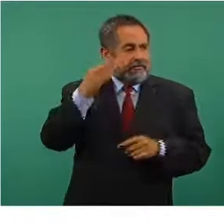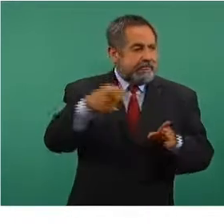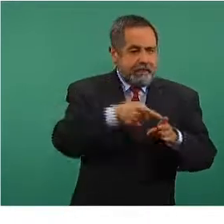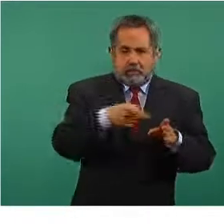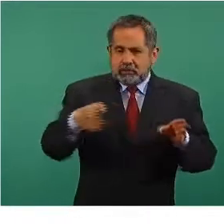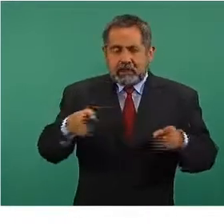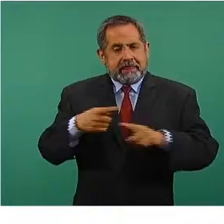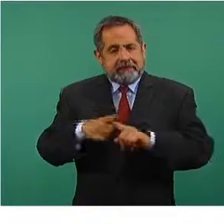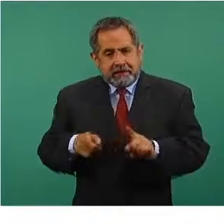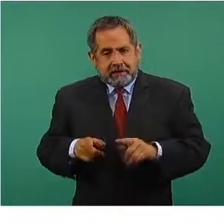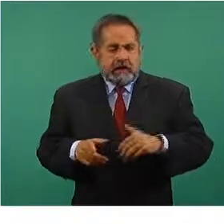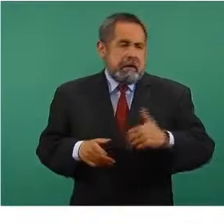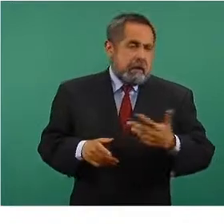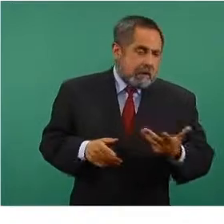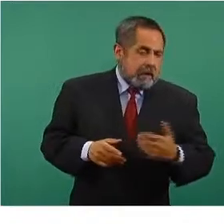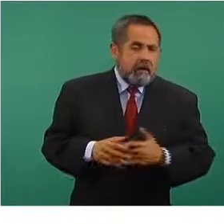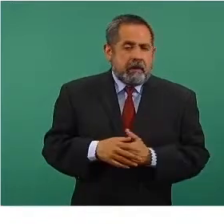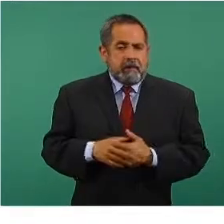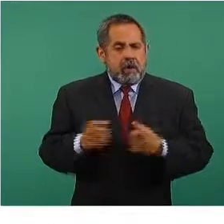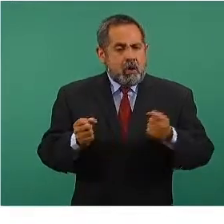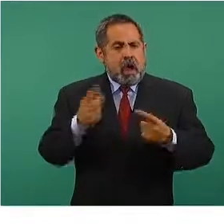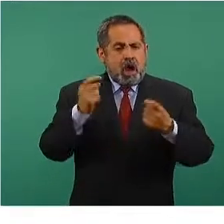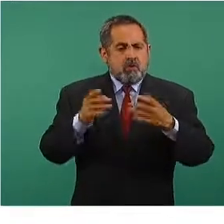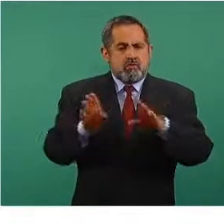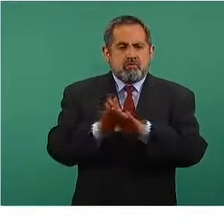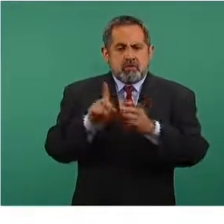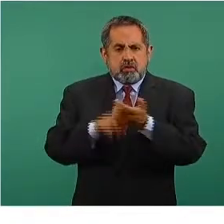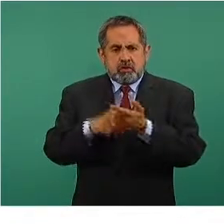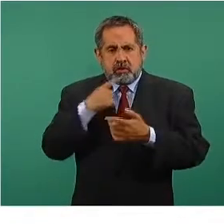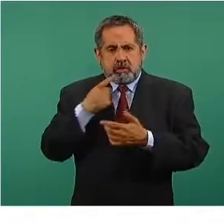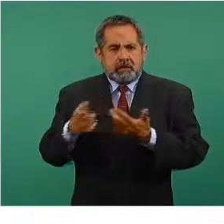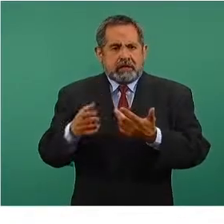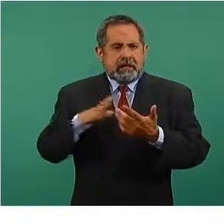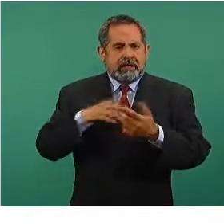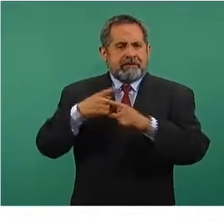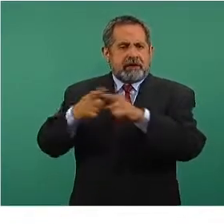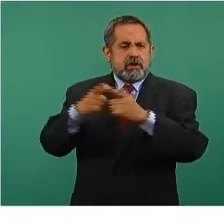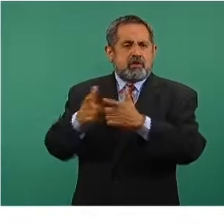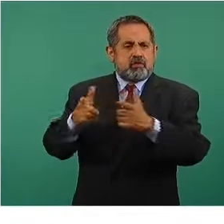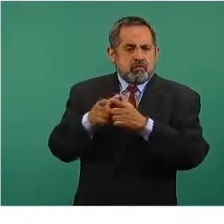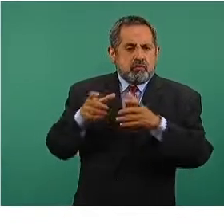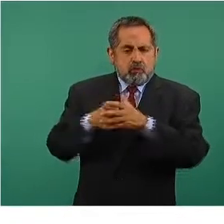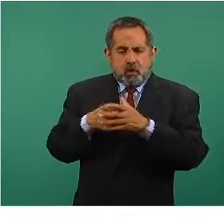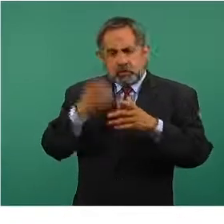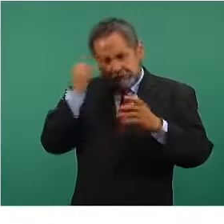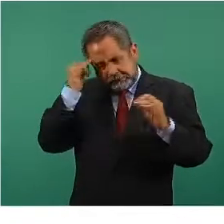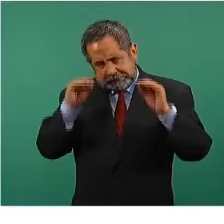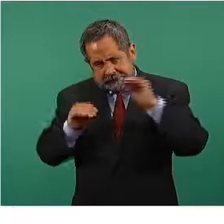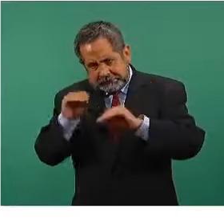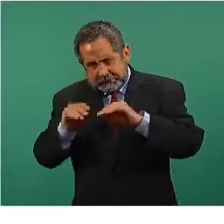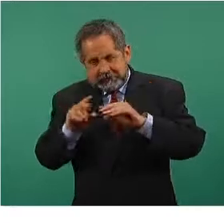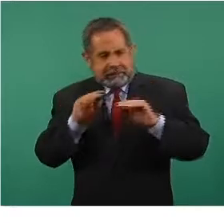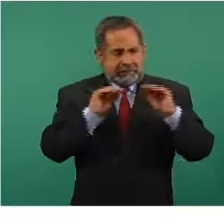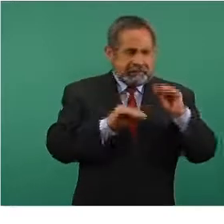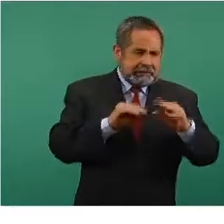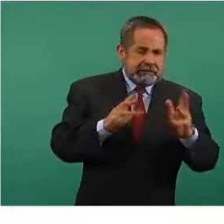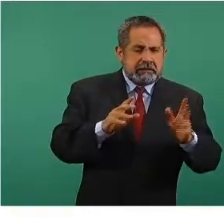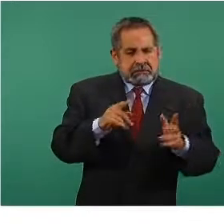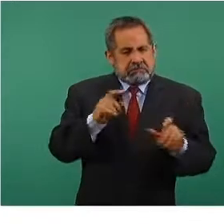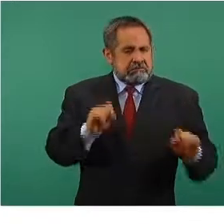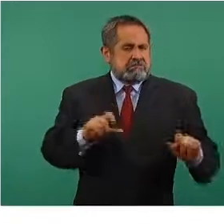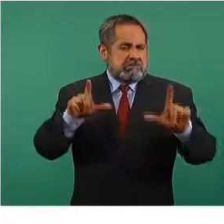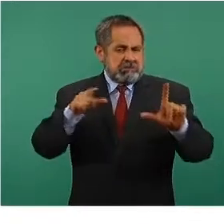pero hay varios grupos, Our World in Data, el Economist, hay varios grupos que han tratado de hacer, realmente los recomiendo,